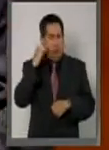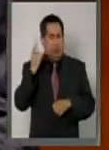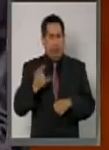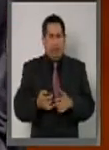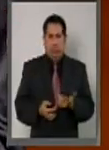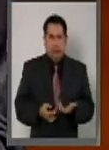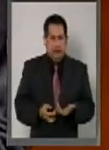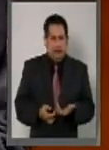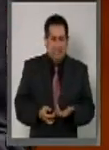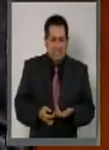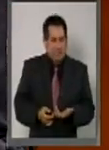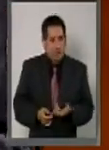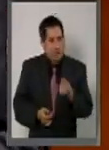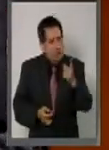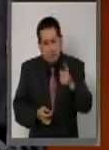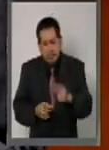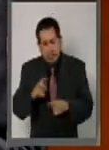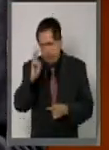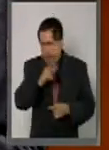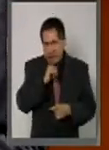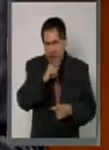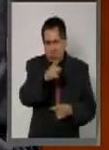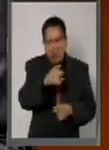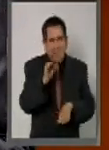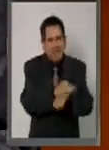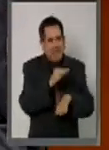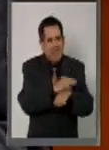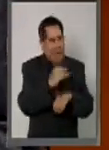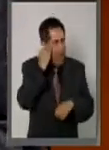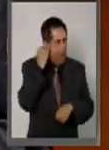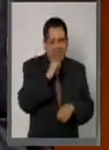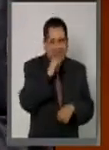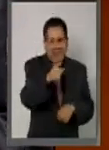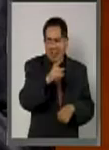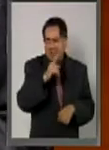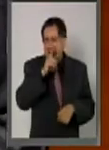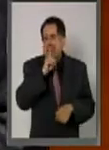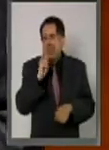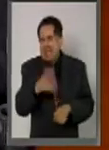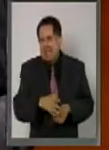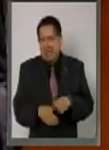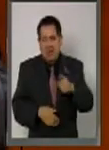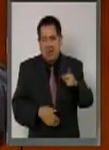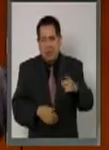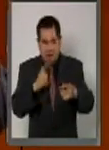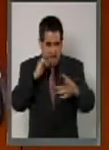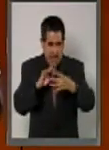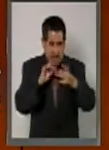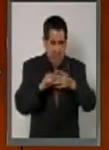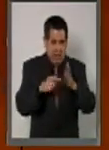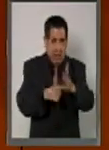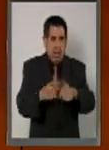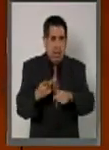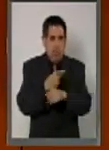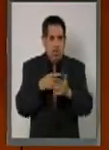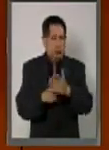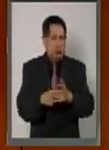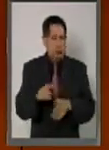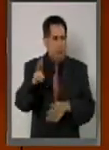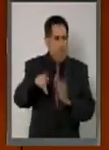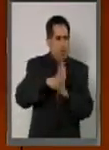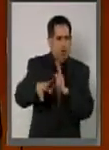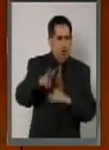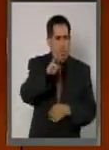No es cierto, no están defendiendo a Japón. Aquí tengo, mire usted, lo que salió en el Wall Street